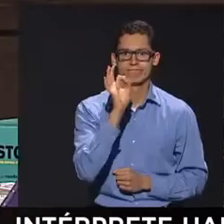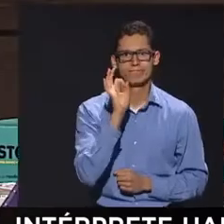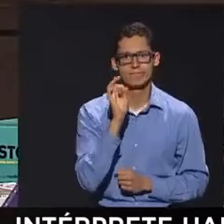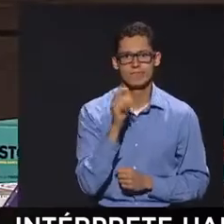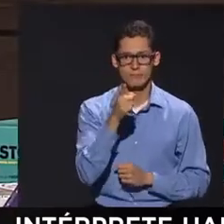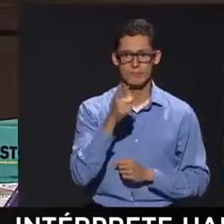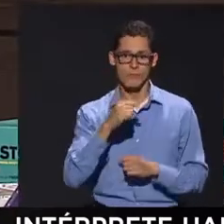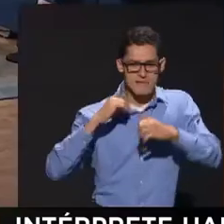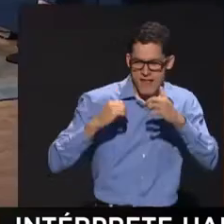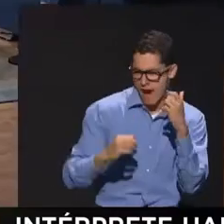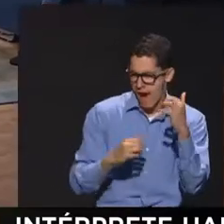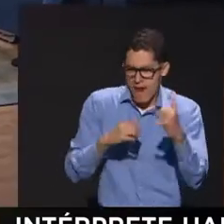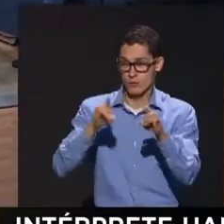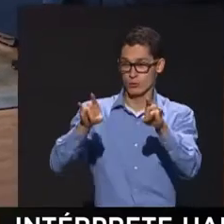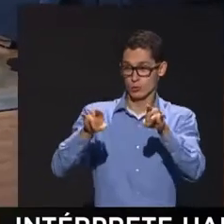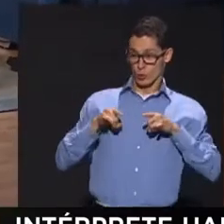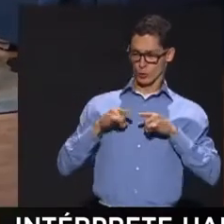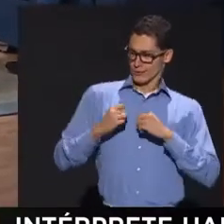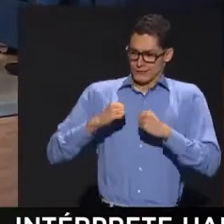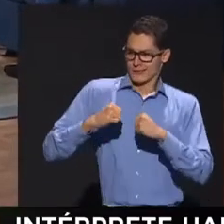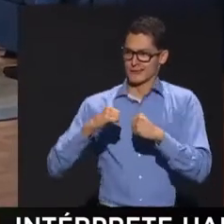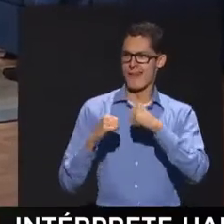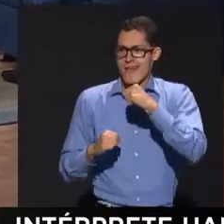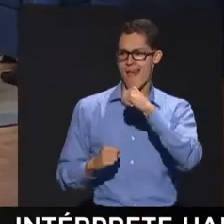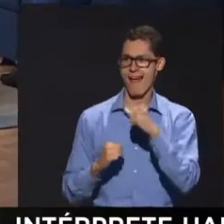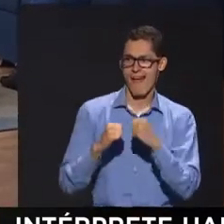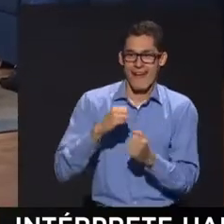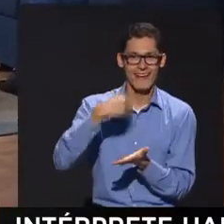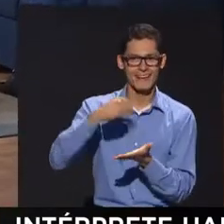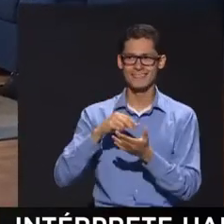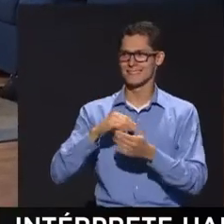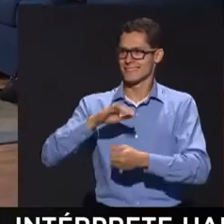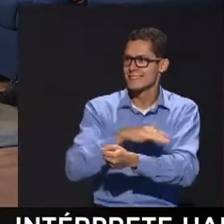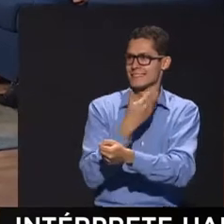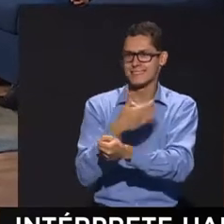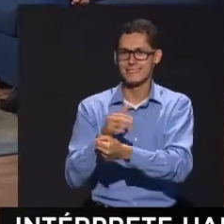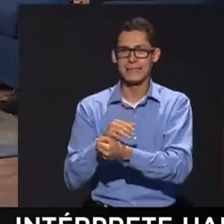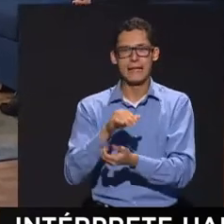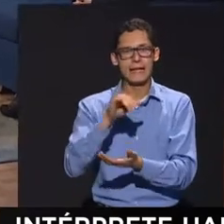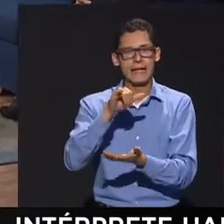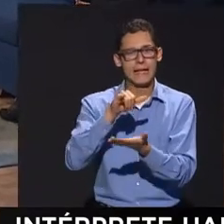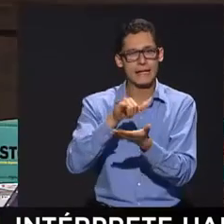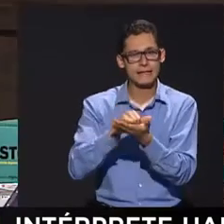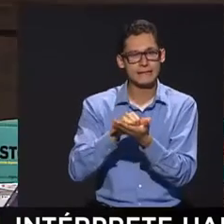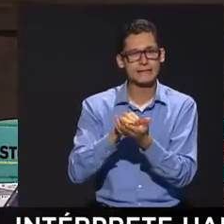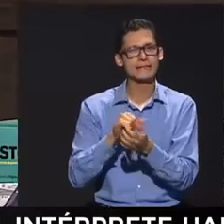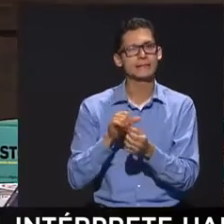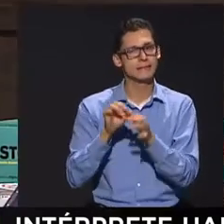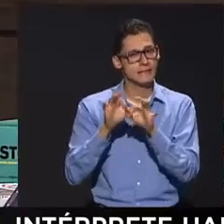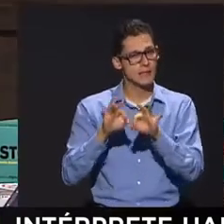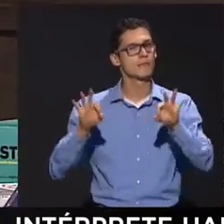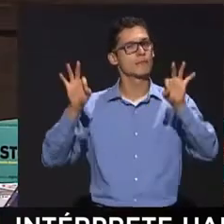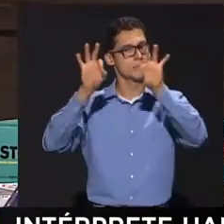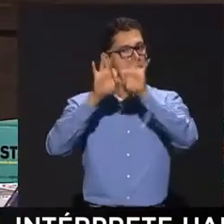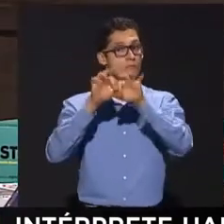provoca moverse, le provoca cantar. La idea es que en nuestros hogares haya un ambiente motivante